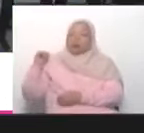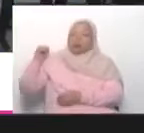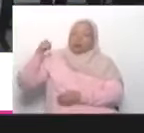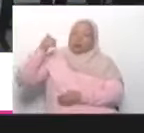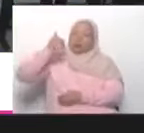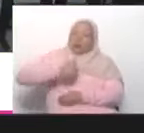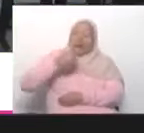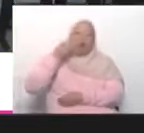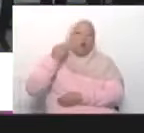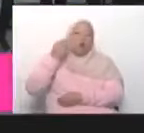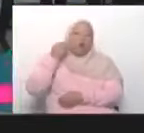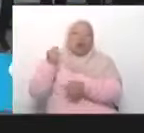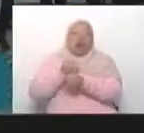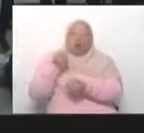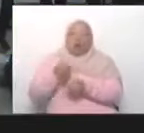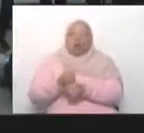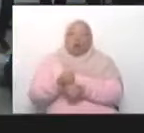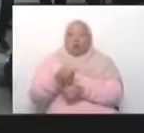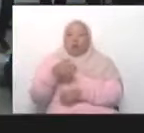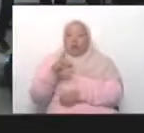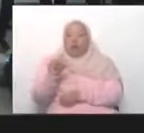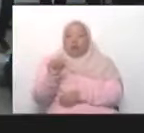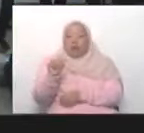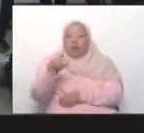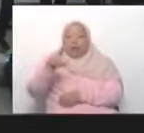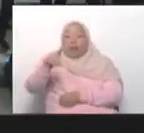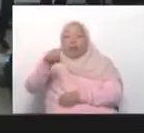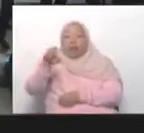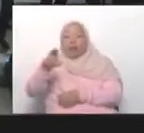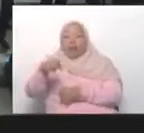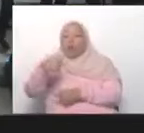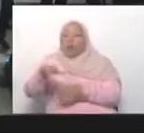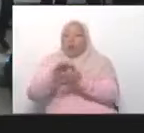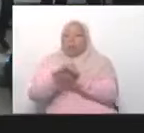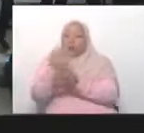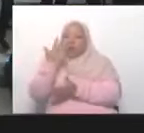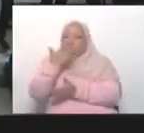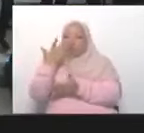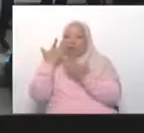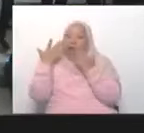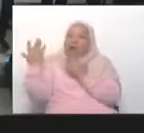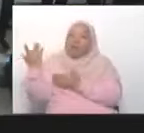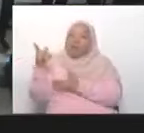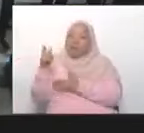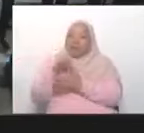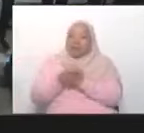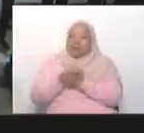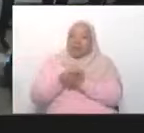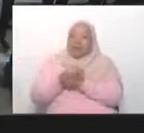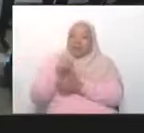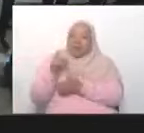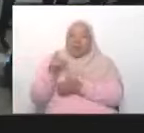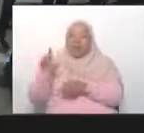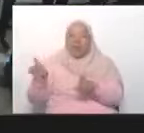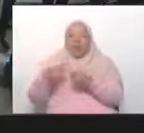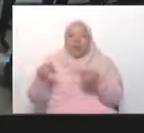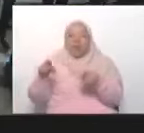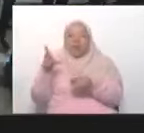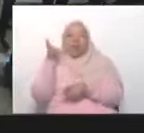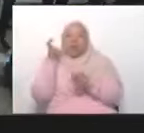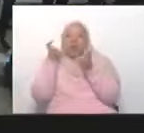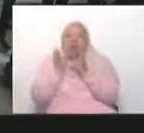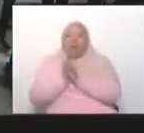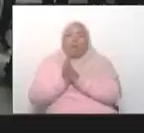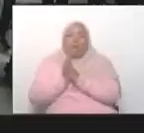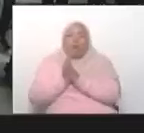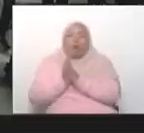experiencia. ¿Verdad? ¿Quiénes Entre están ellos aquí? está Danilo Badel, quien impuso fiesta decembrina. No, Allá lo hombre. tenemos. Cántame a capela